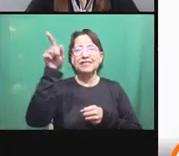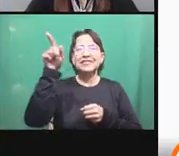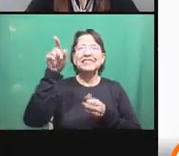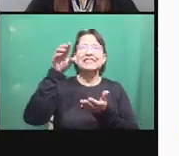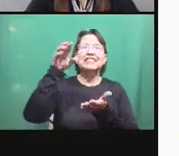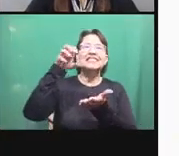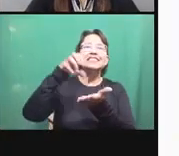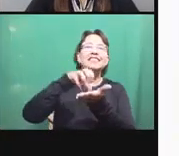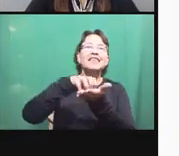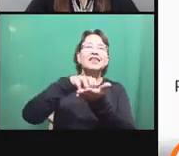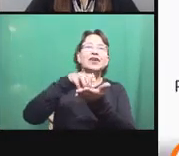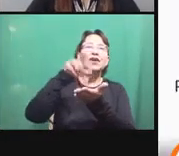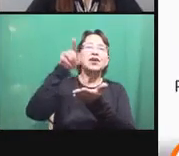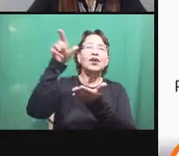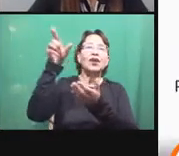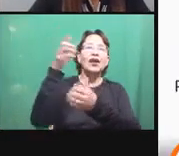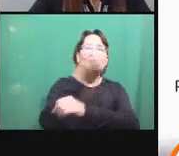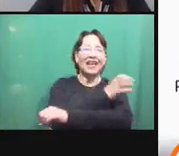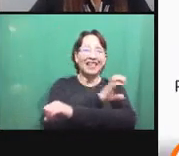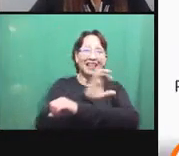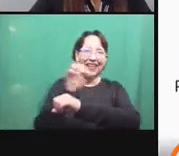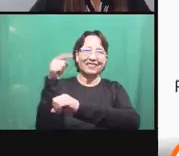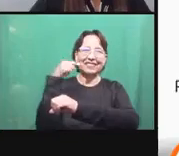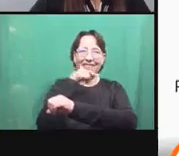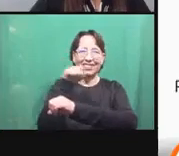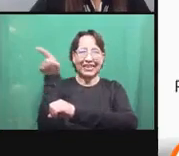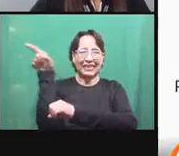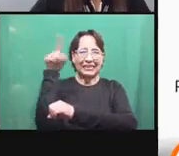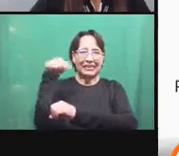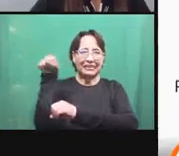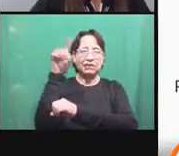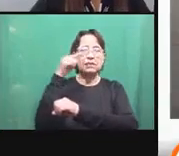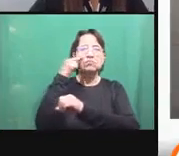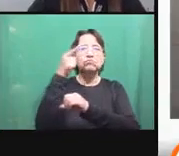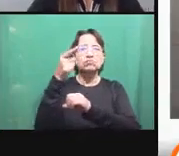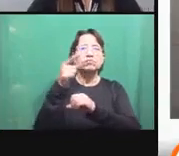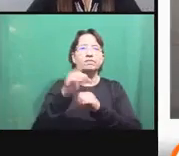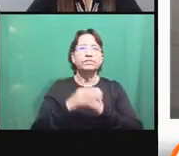el distrito Candelaria Santa Fe. La siguiente.